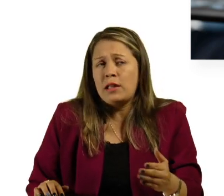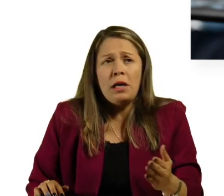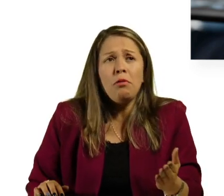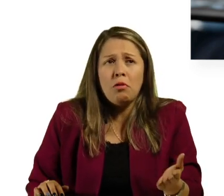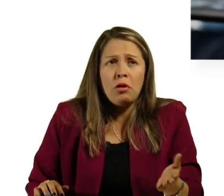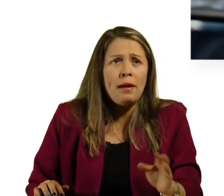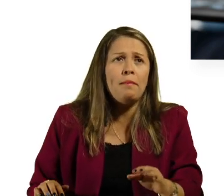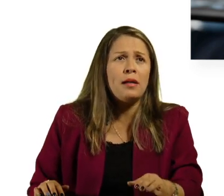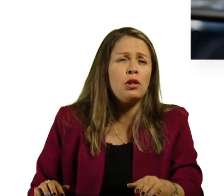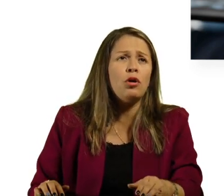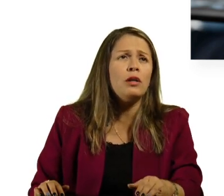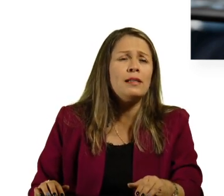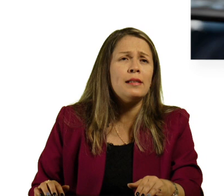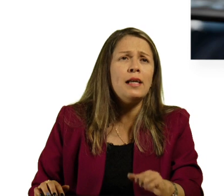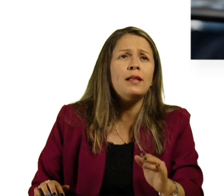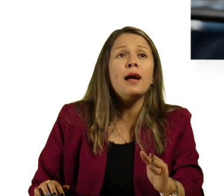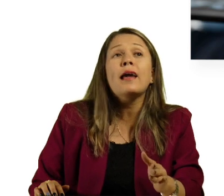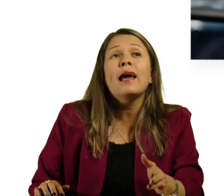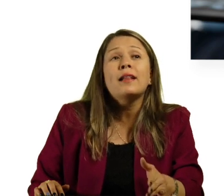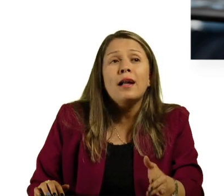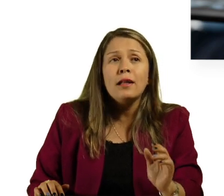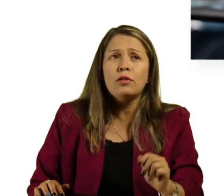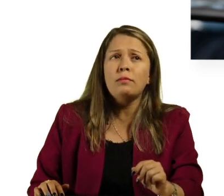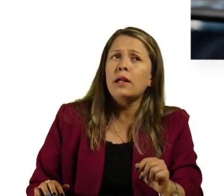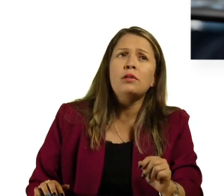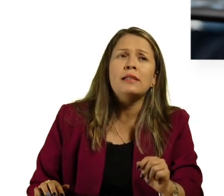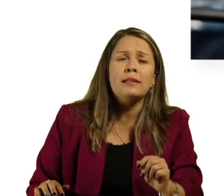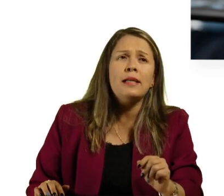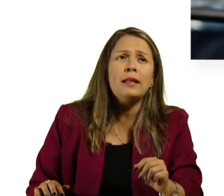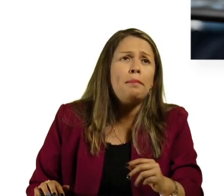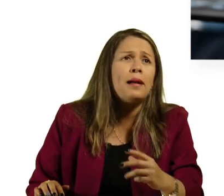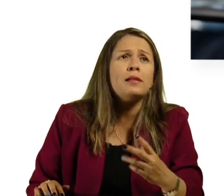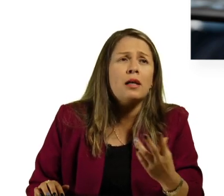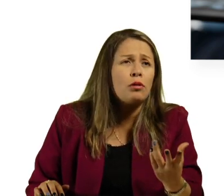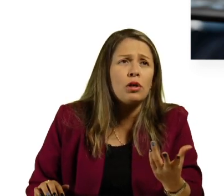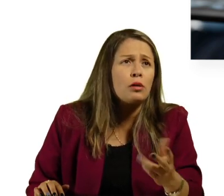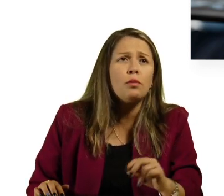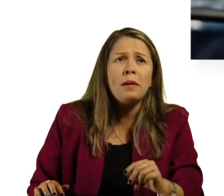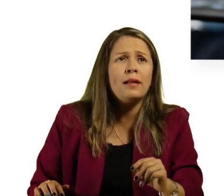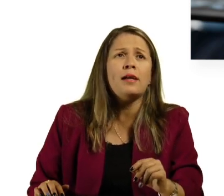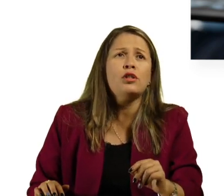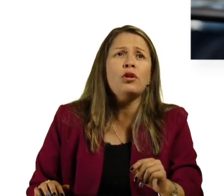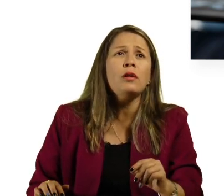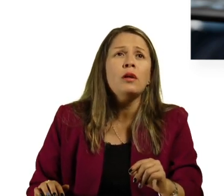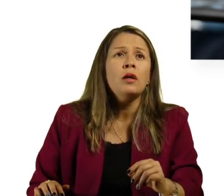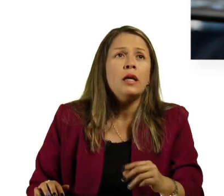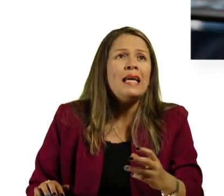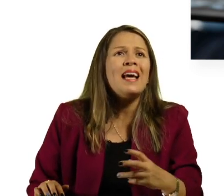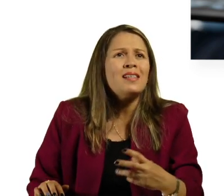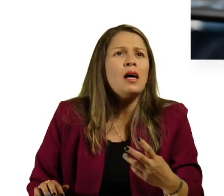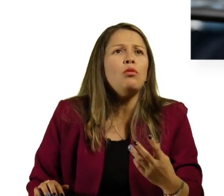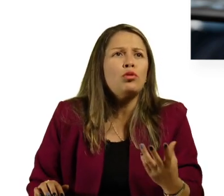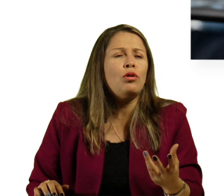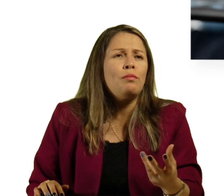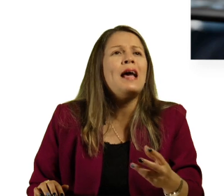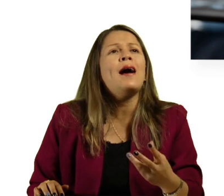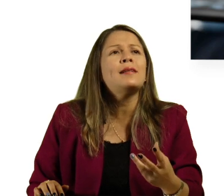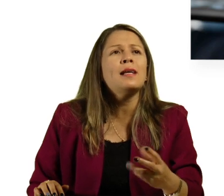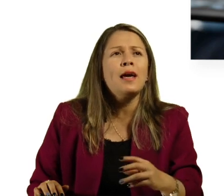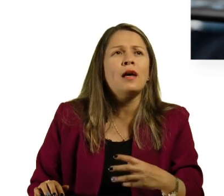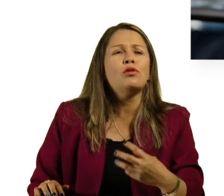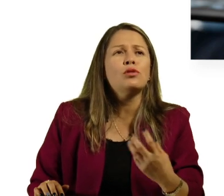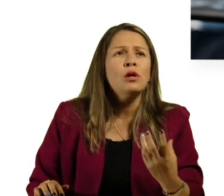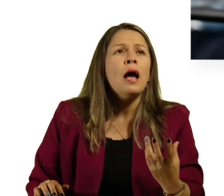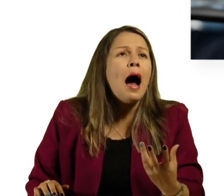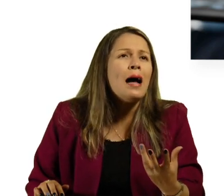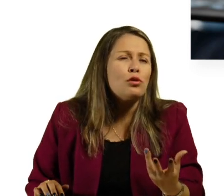de efectivo o de inversión necesita, qué talento humano necesita para desarrollar su plan de acción, y esa autonomía hace